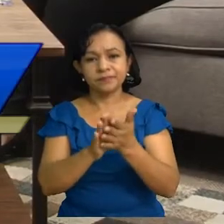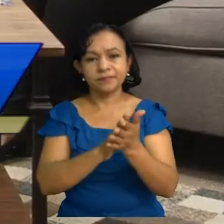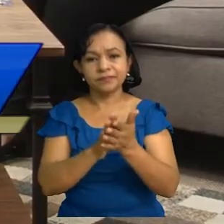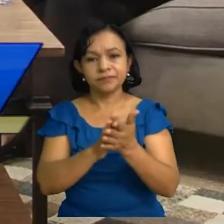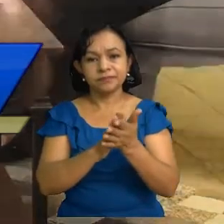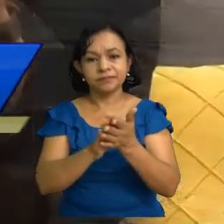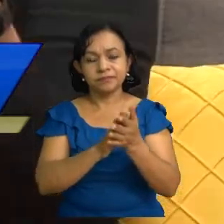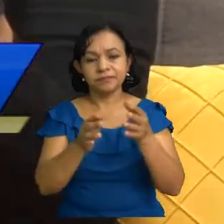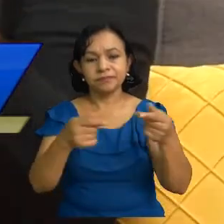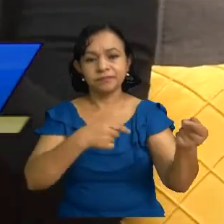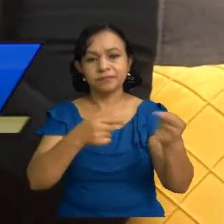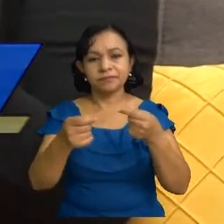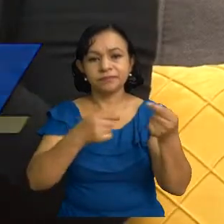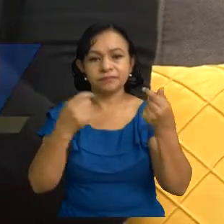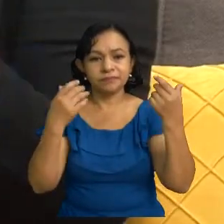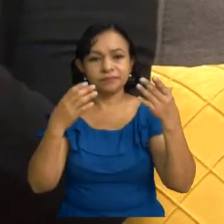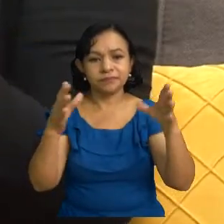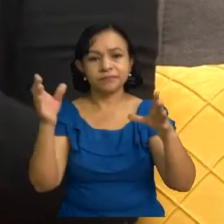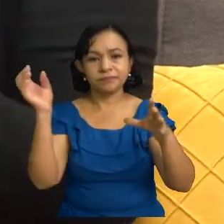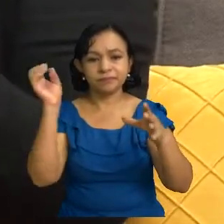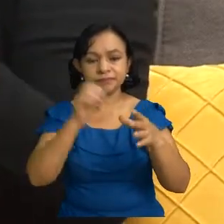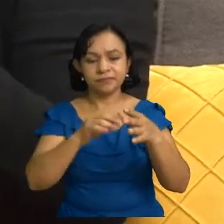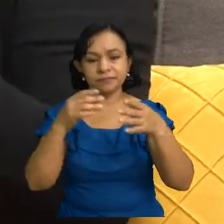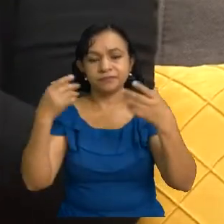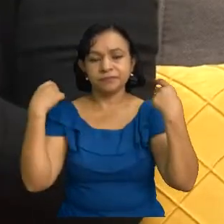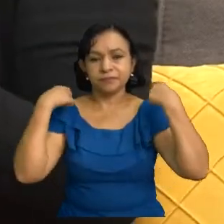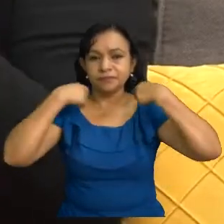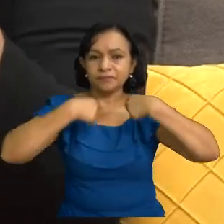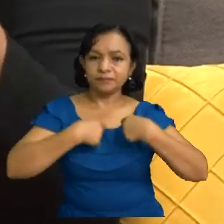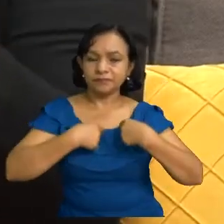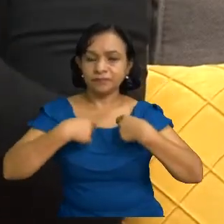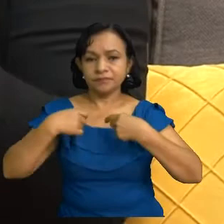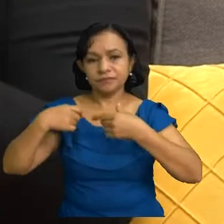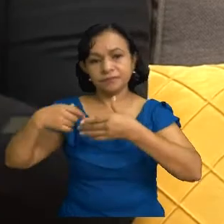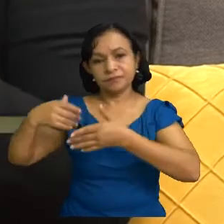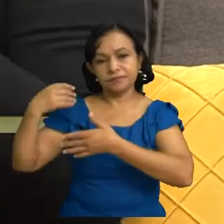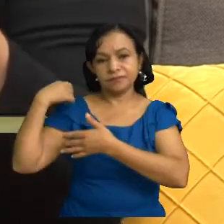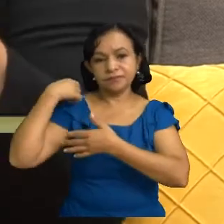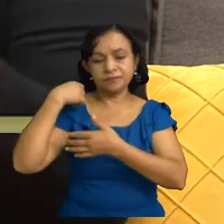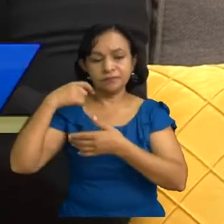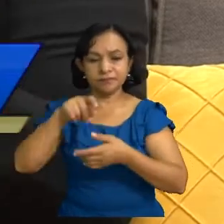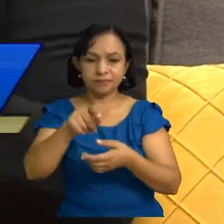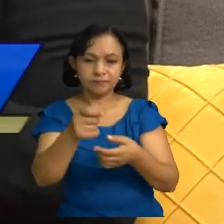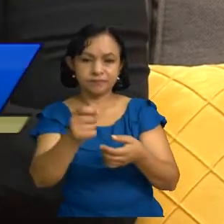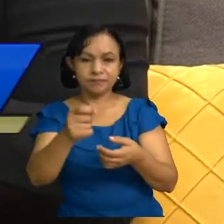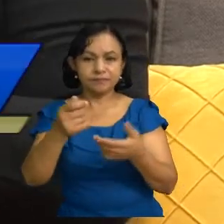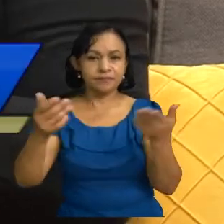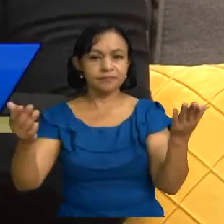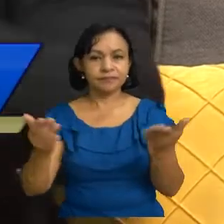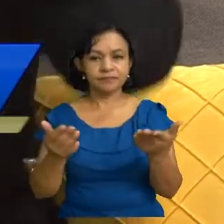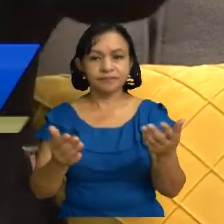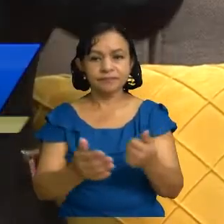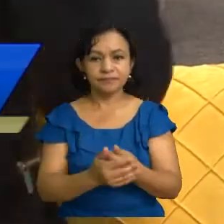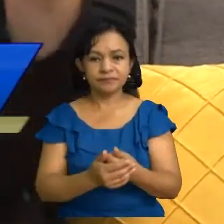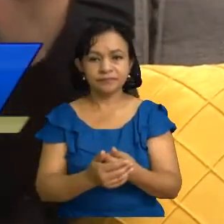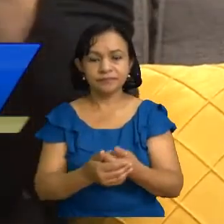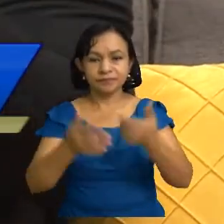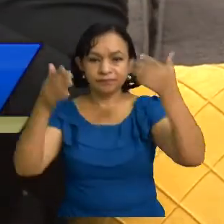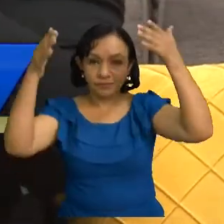souvenir ahí ellas producen bolsos mochilas carteras llaveros un